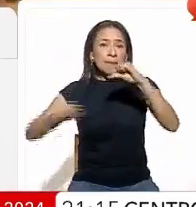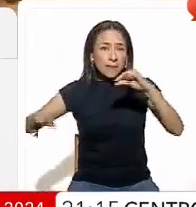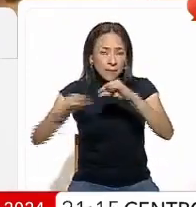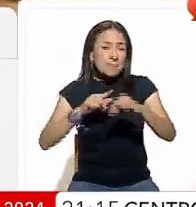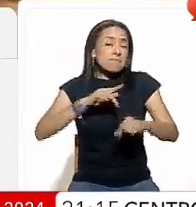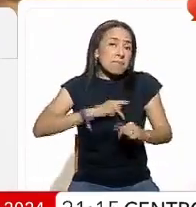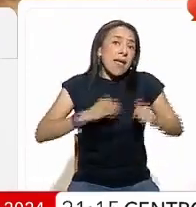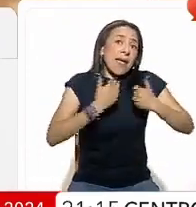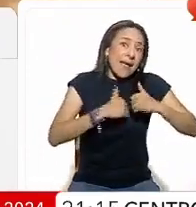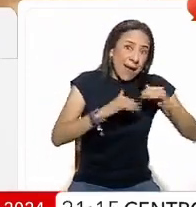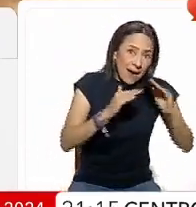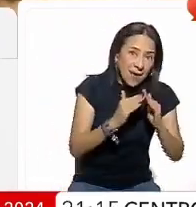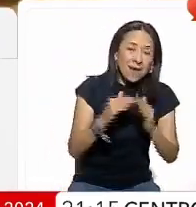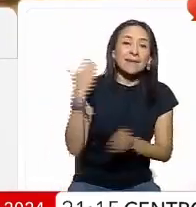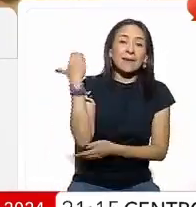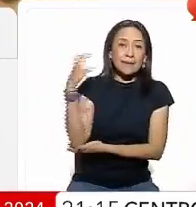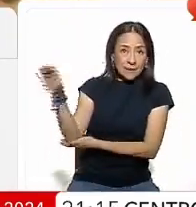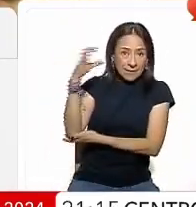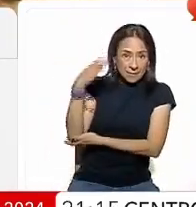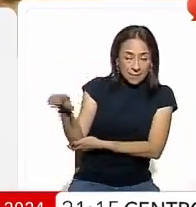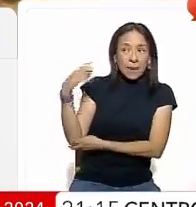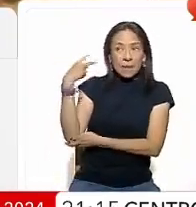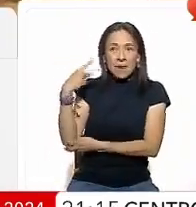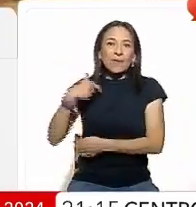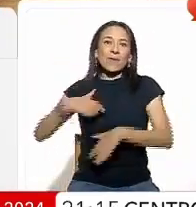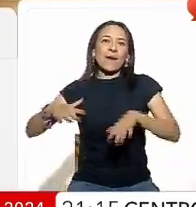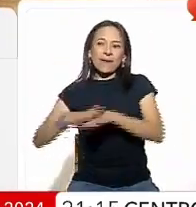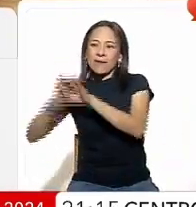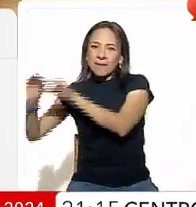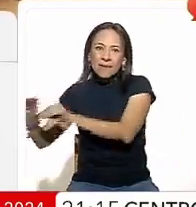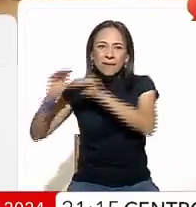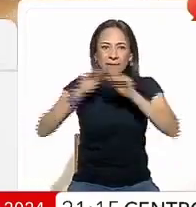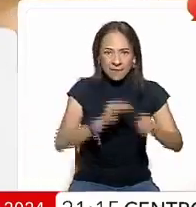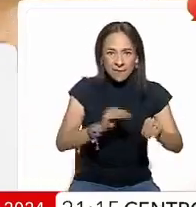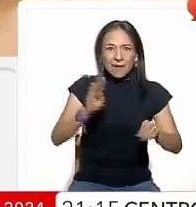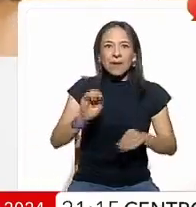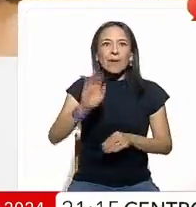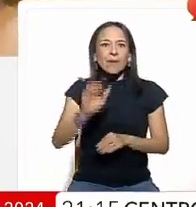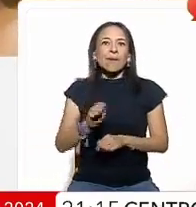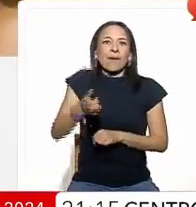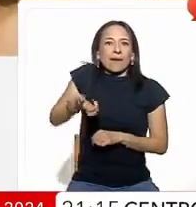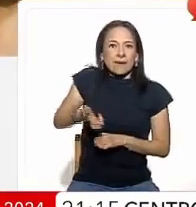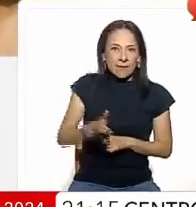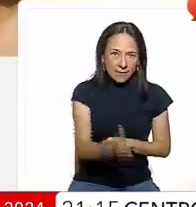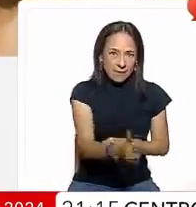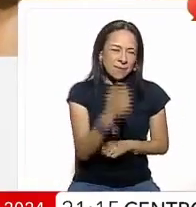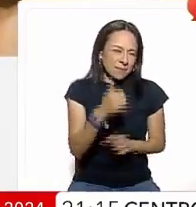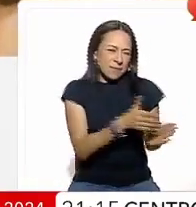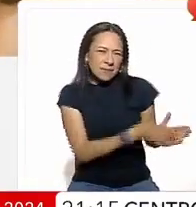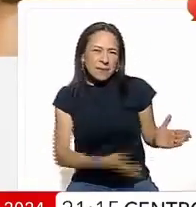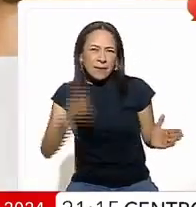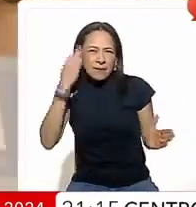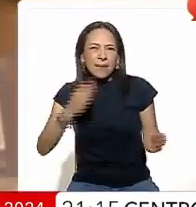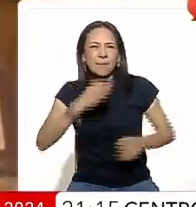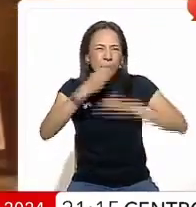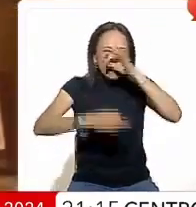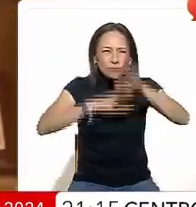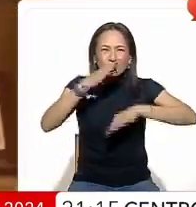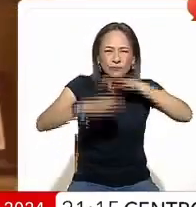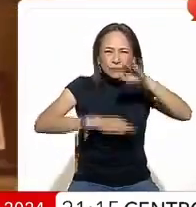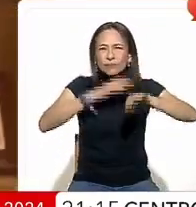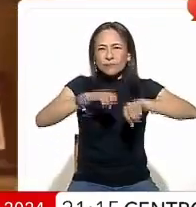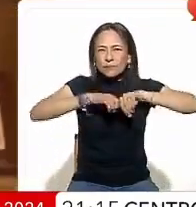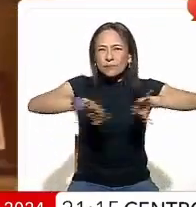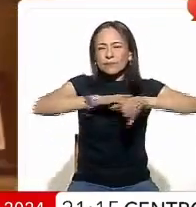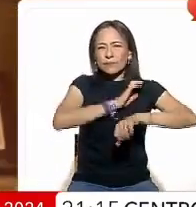en Coatzacoalcos, Veracruz. Yo tuve que moverme a Boca del Río para toda mi campaña, porque es el centro del estado.